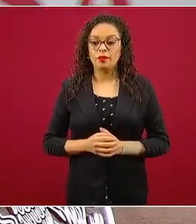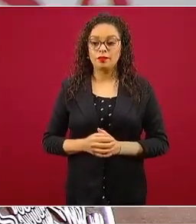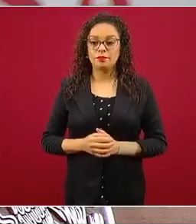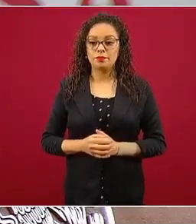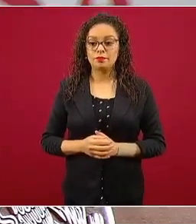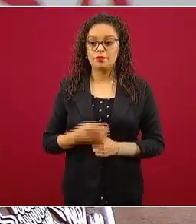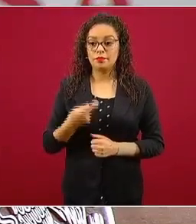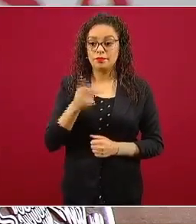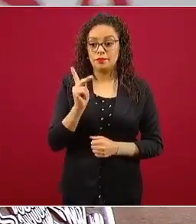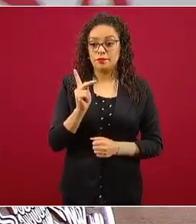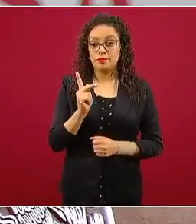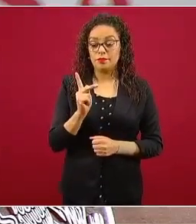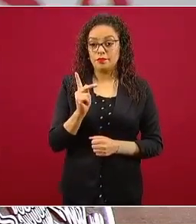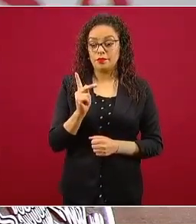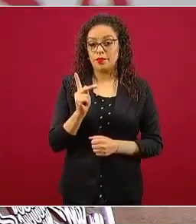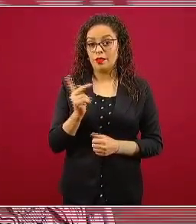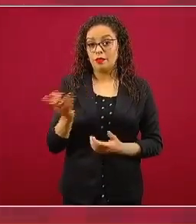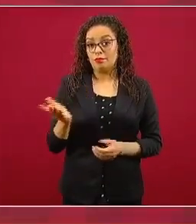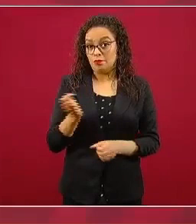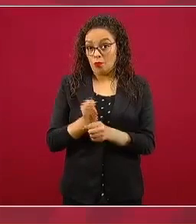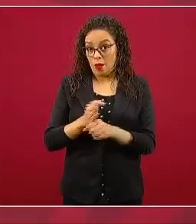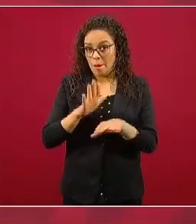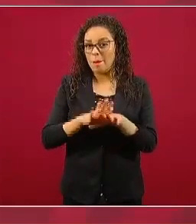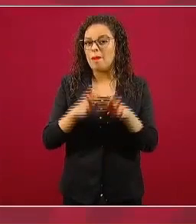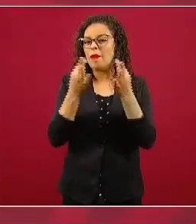lo más importante de todo